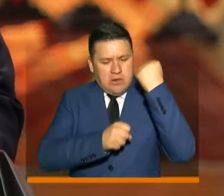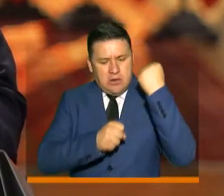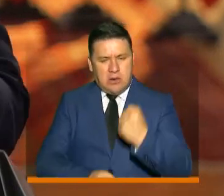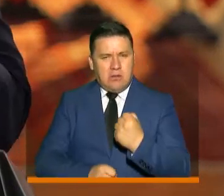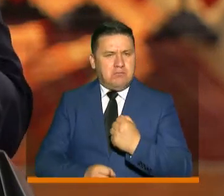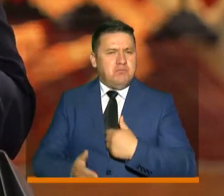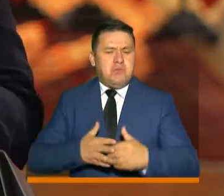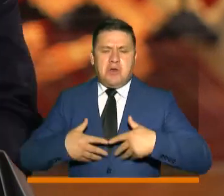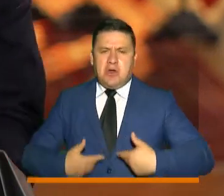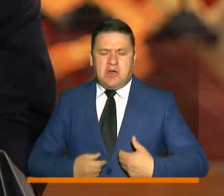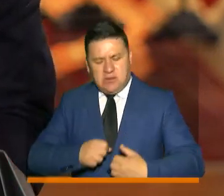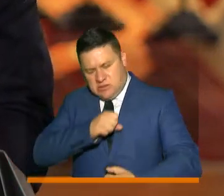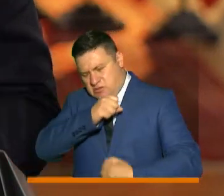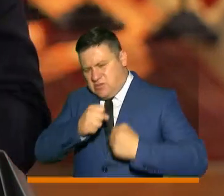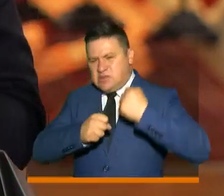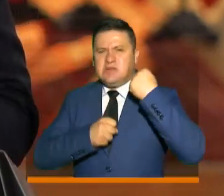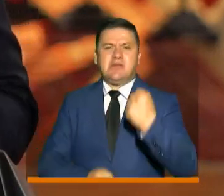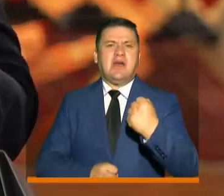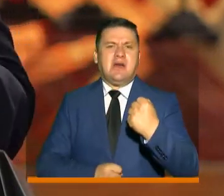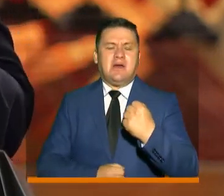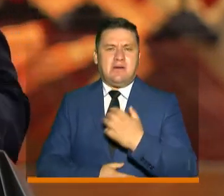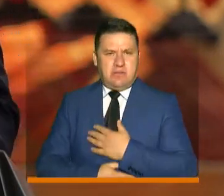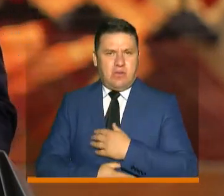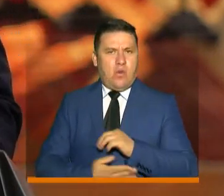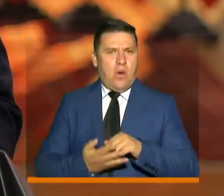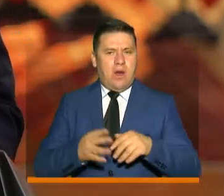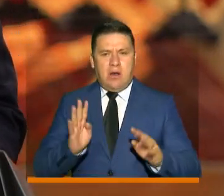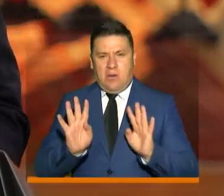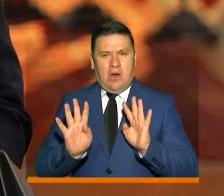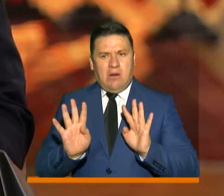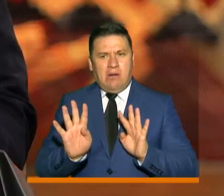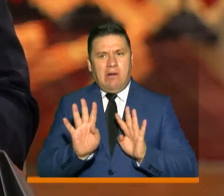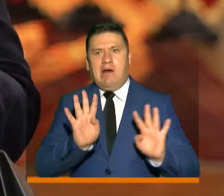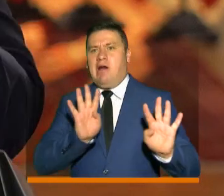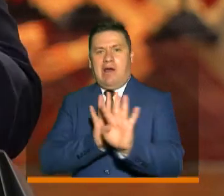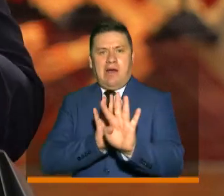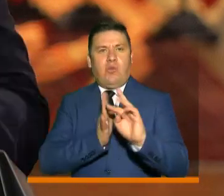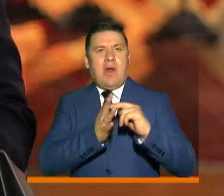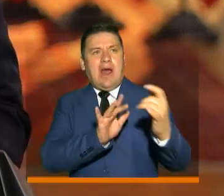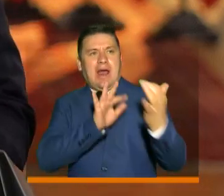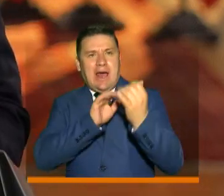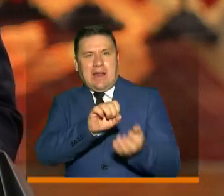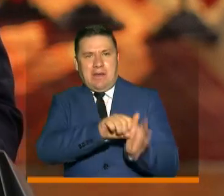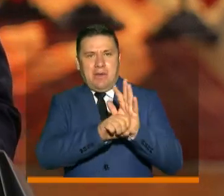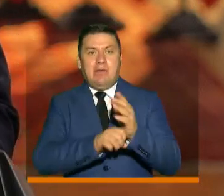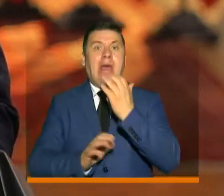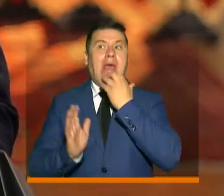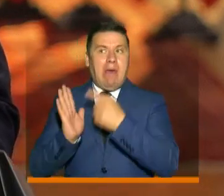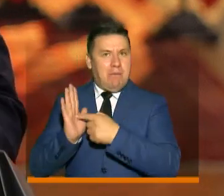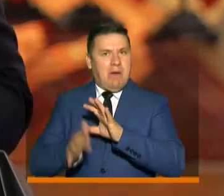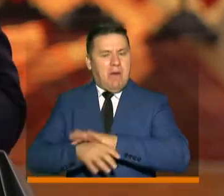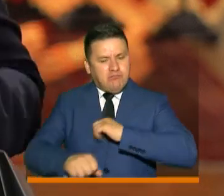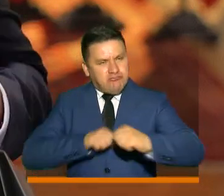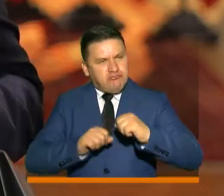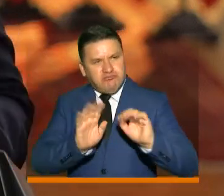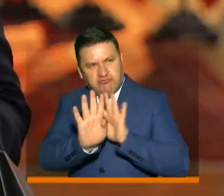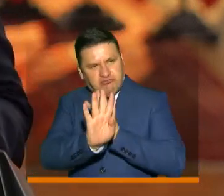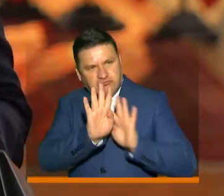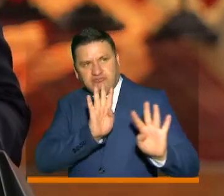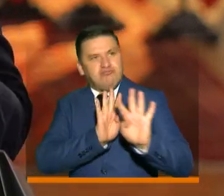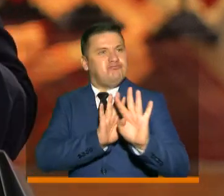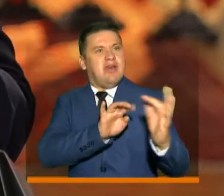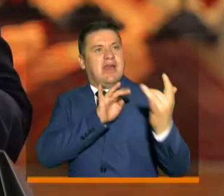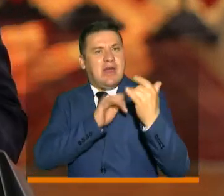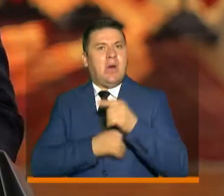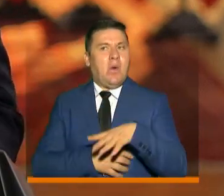su coraje en la primera línea de guerra contra el kobe 19 es un ejemplo para todos los colombianos y si bien hemos